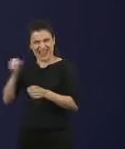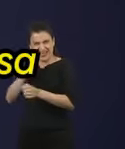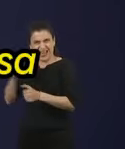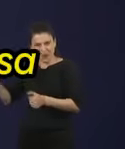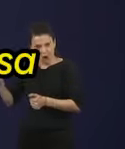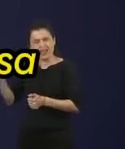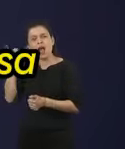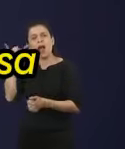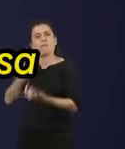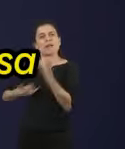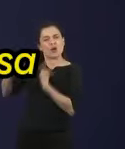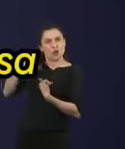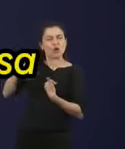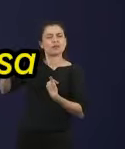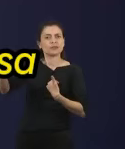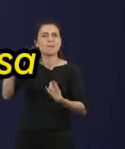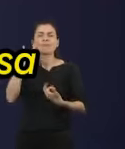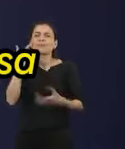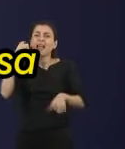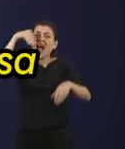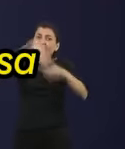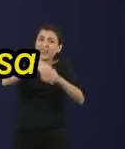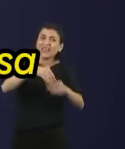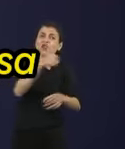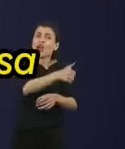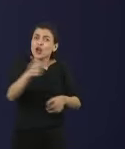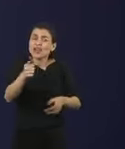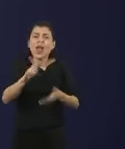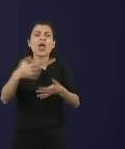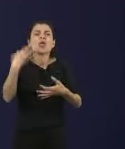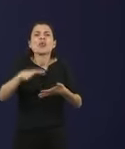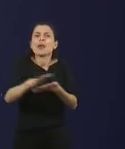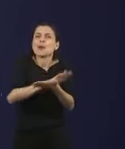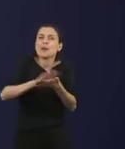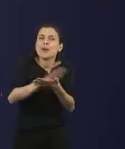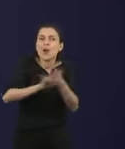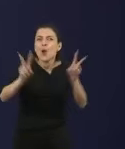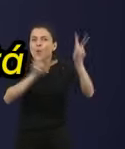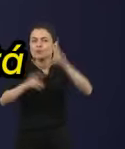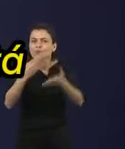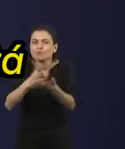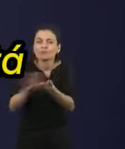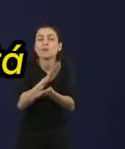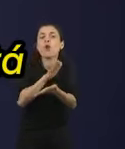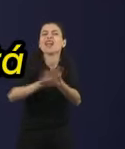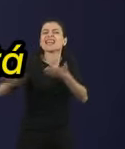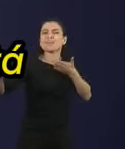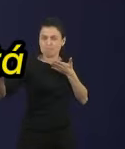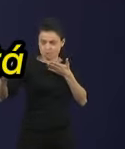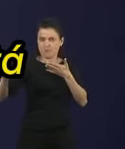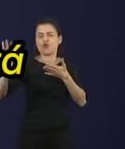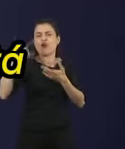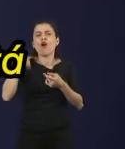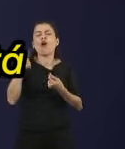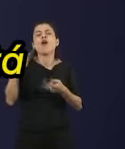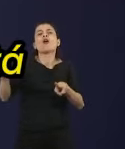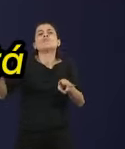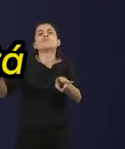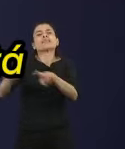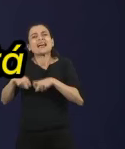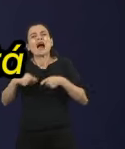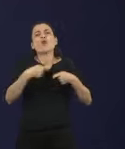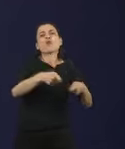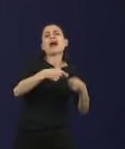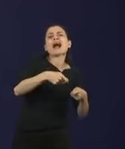necesita necesita sanarse y es una empresa que eh tiene una abultado déficit y que el presidente de la está haciendo